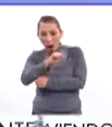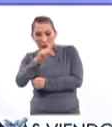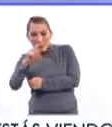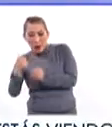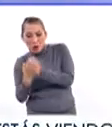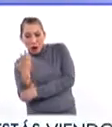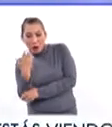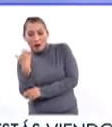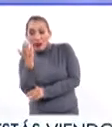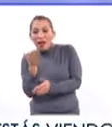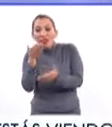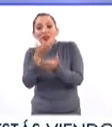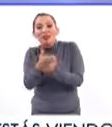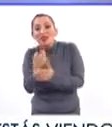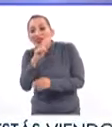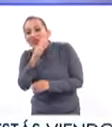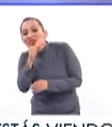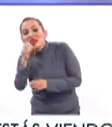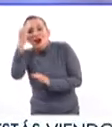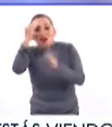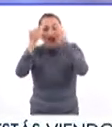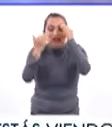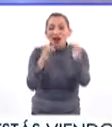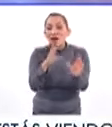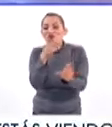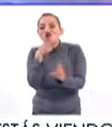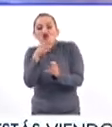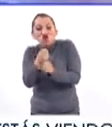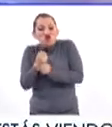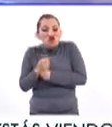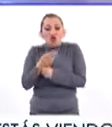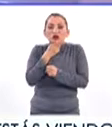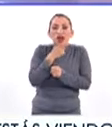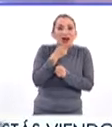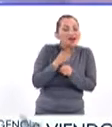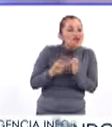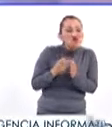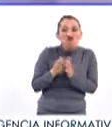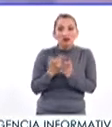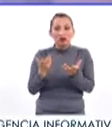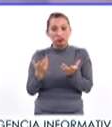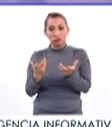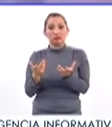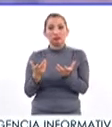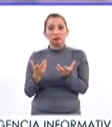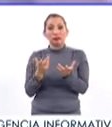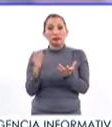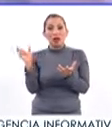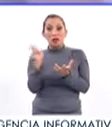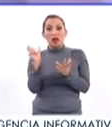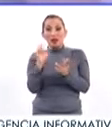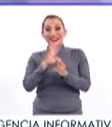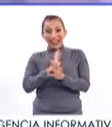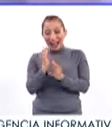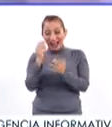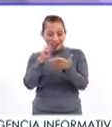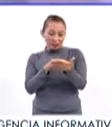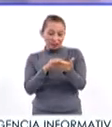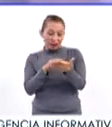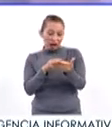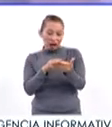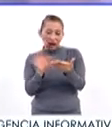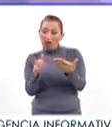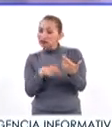aplicación, quieren introducirse en ella, quieren apropiarla, quieren utilizarla, y en el momento en el que ya la conocen,